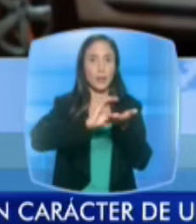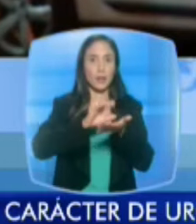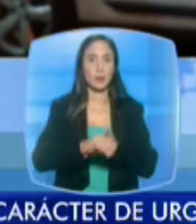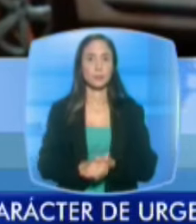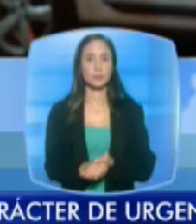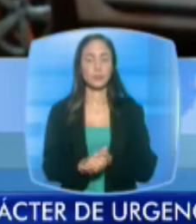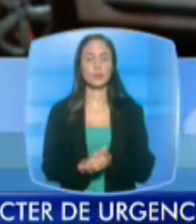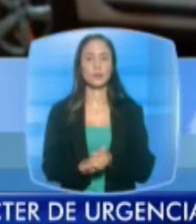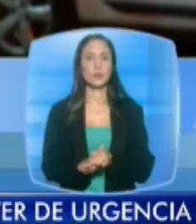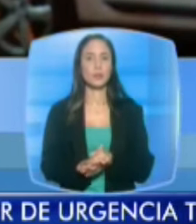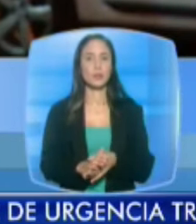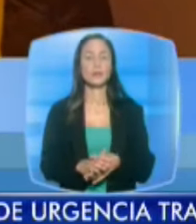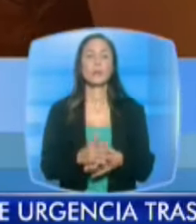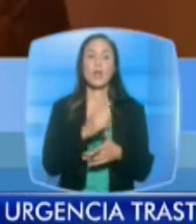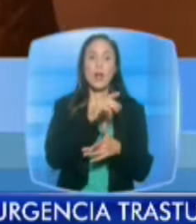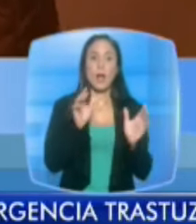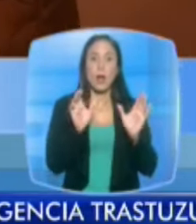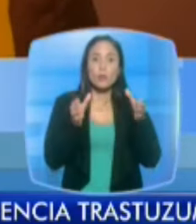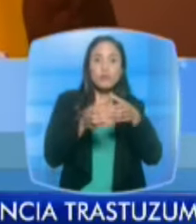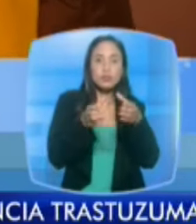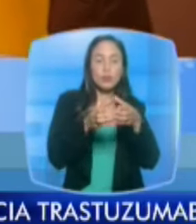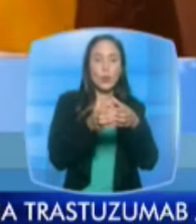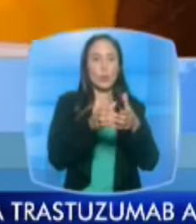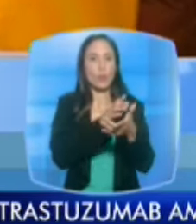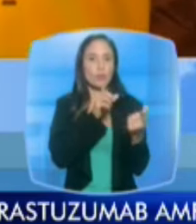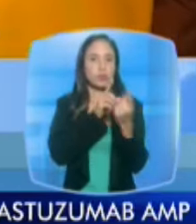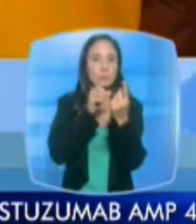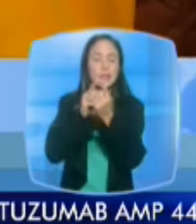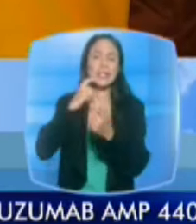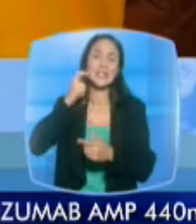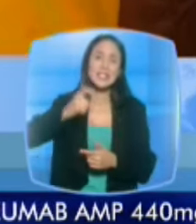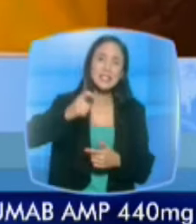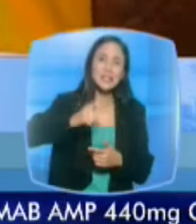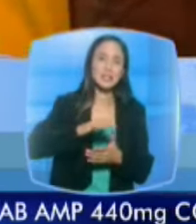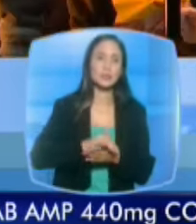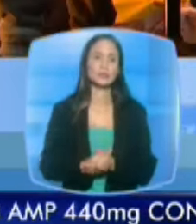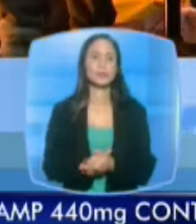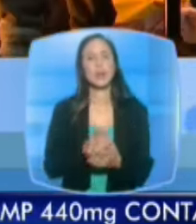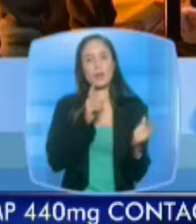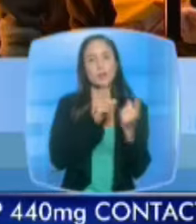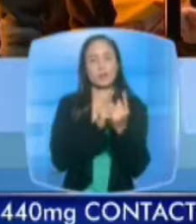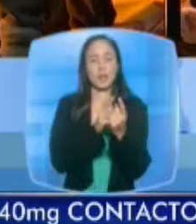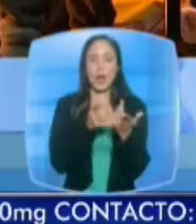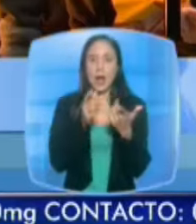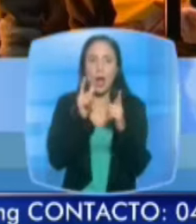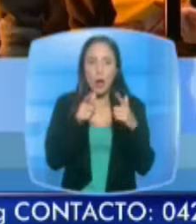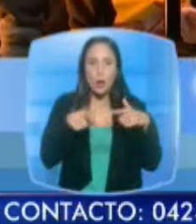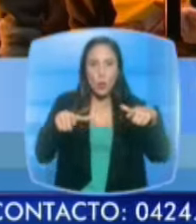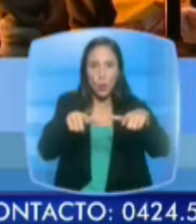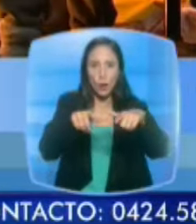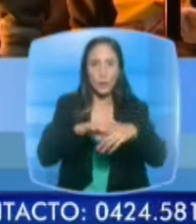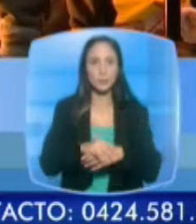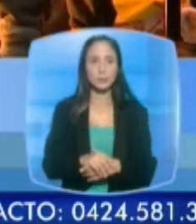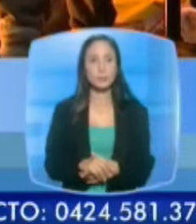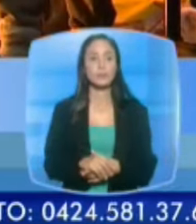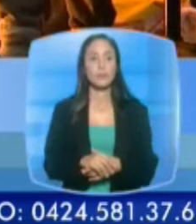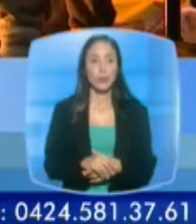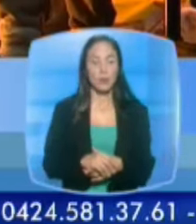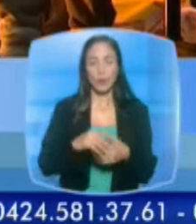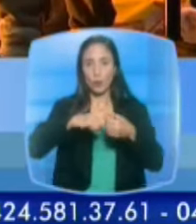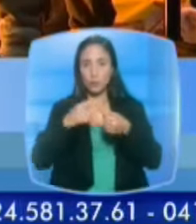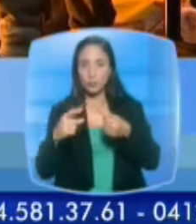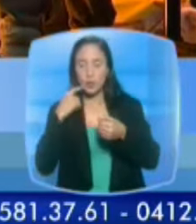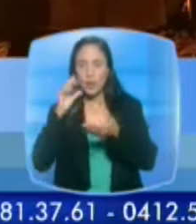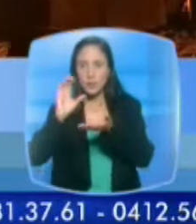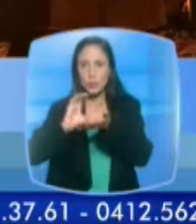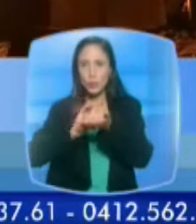esto a fin de localizar y trasladar a quienes lo necesiten. Señalaron que en el centro, que estará ubicado a las afueras de